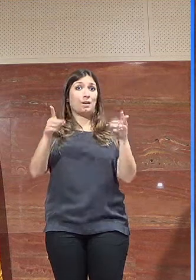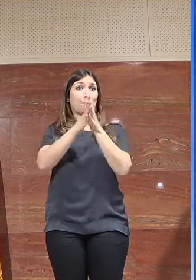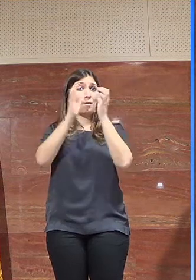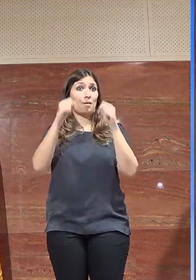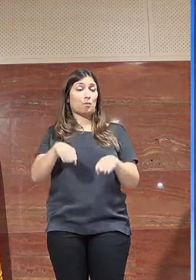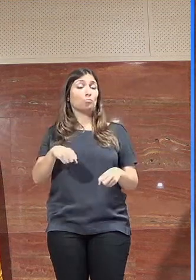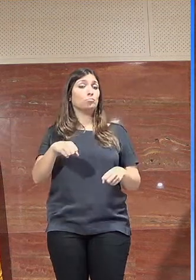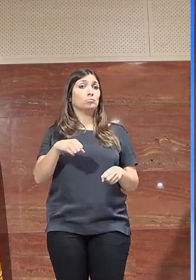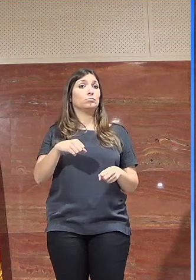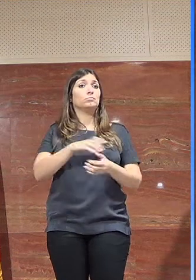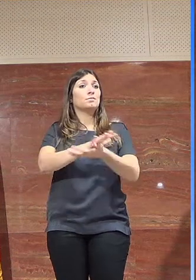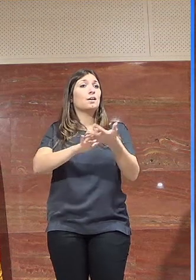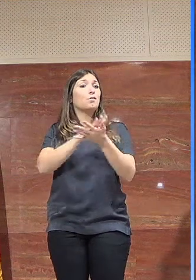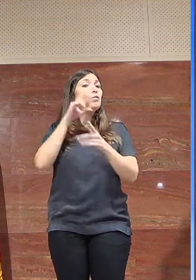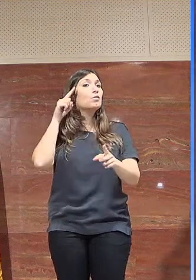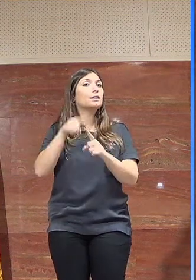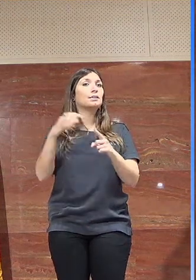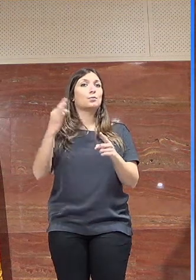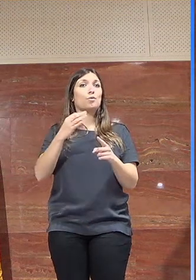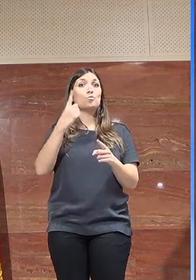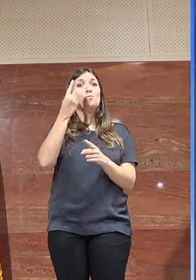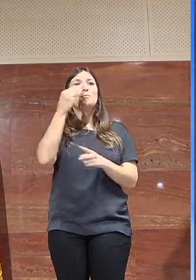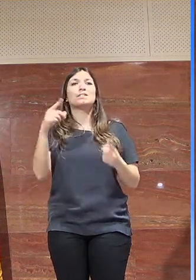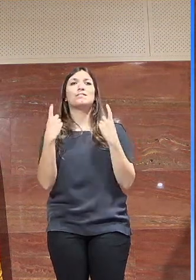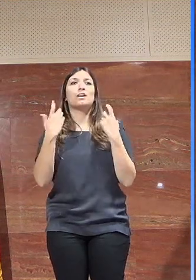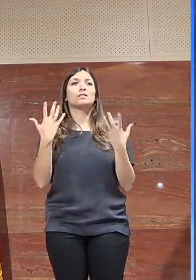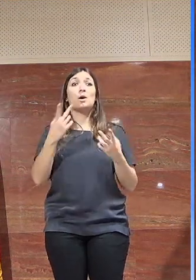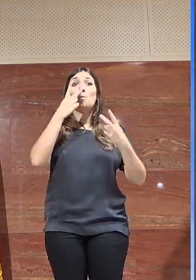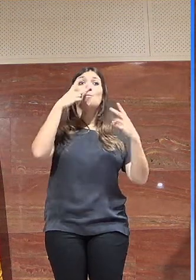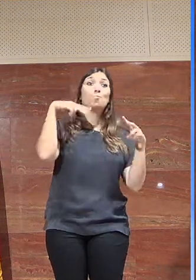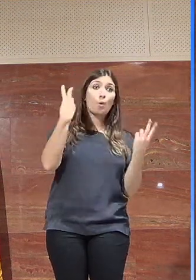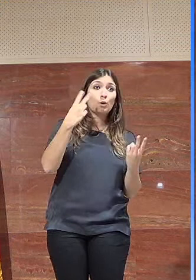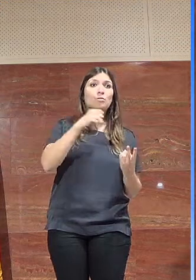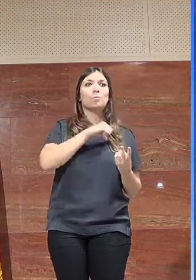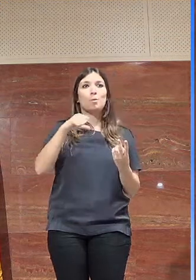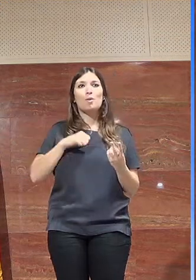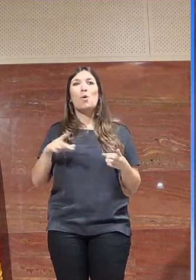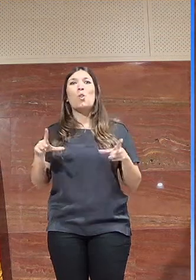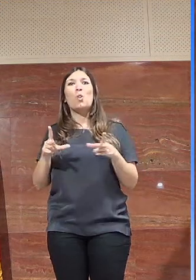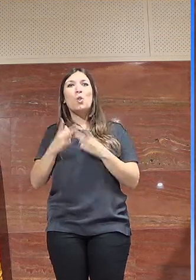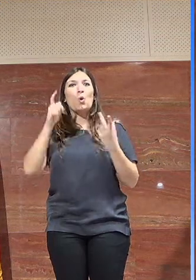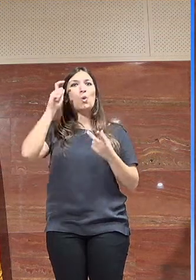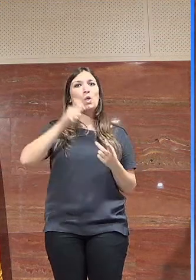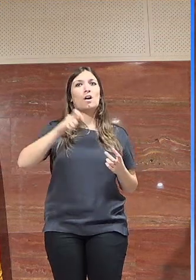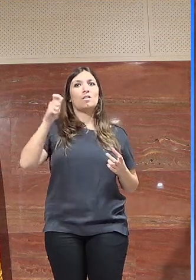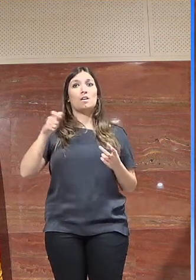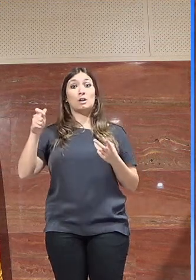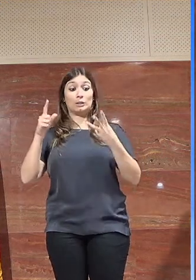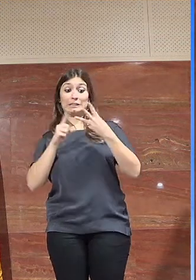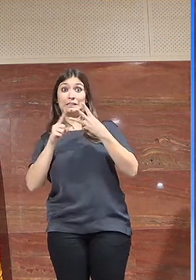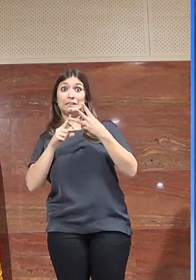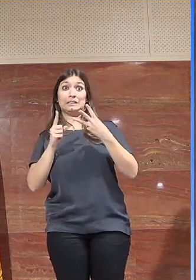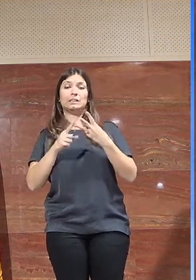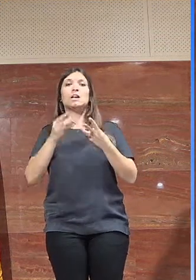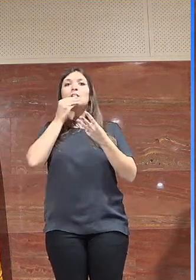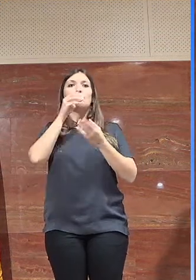iniciativa público-privada, para poner un tercer pie que sería público-privada ciudadana. Y eso es lo que nos sale del